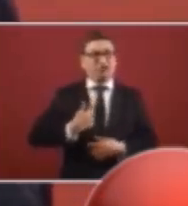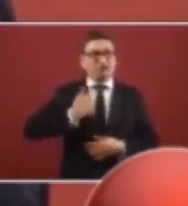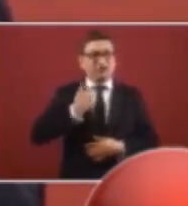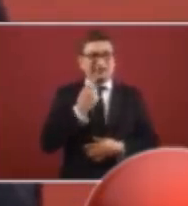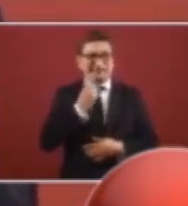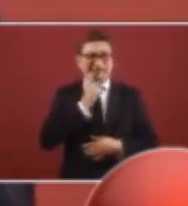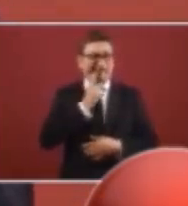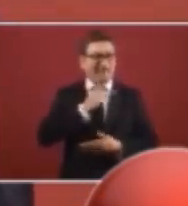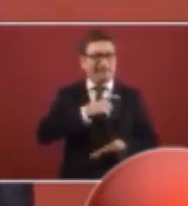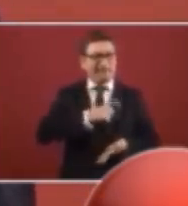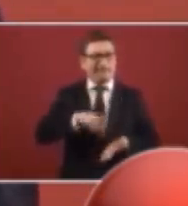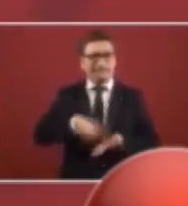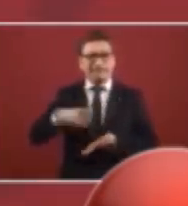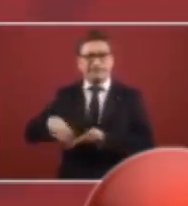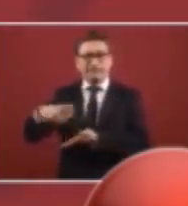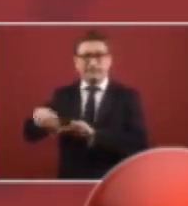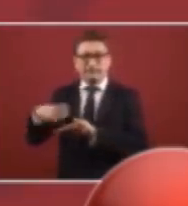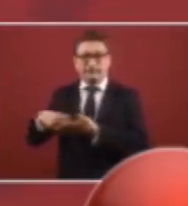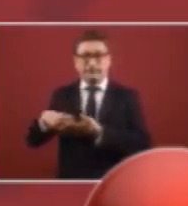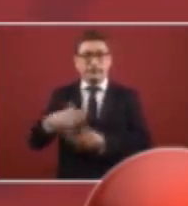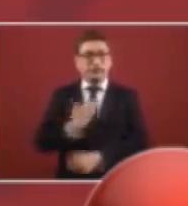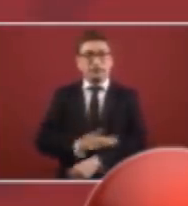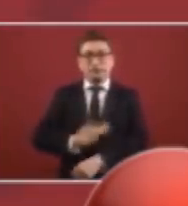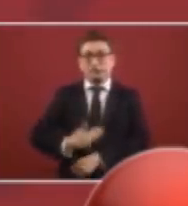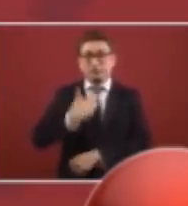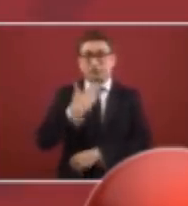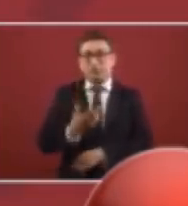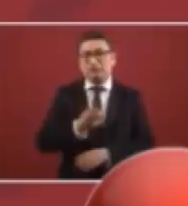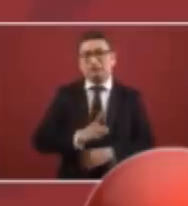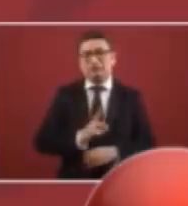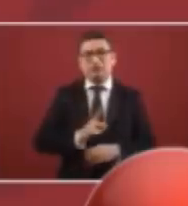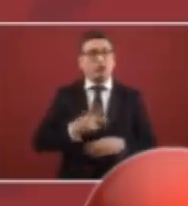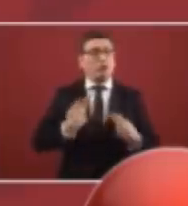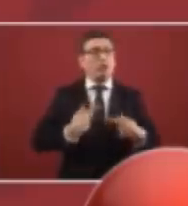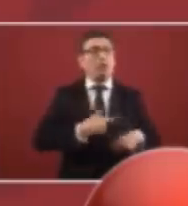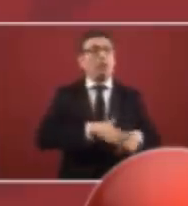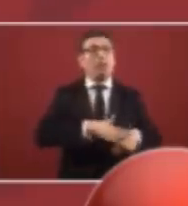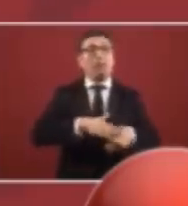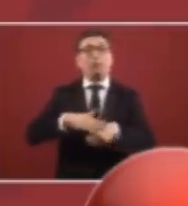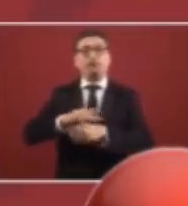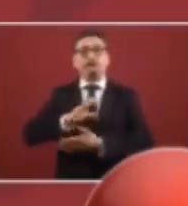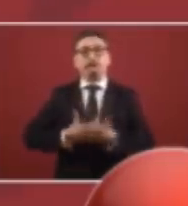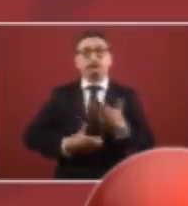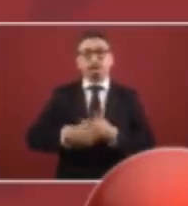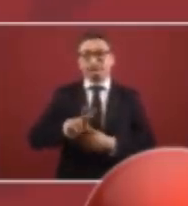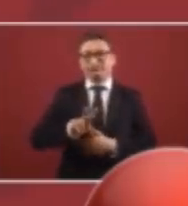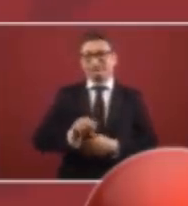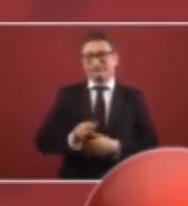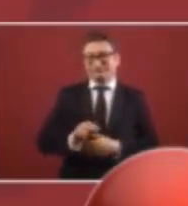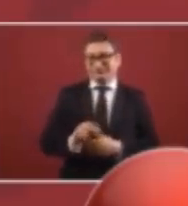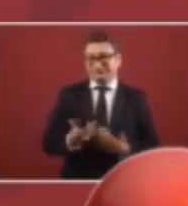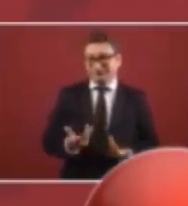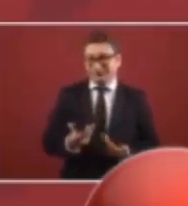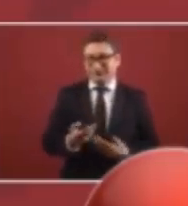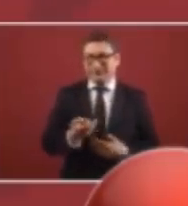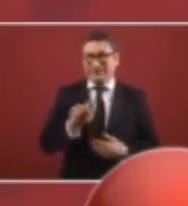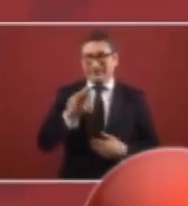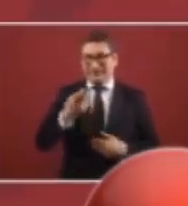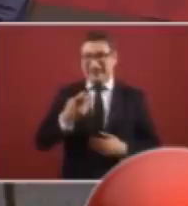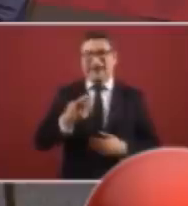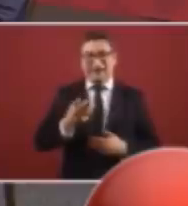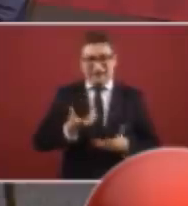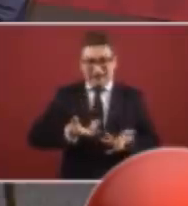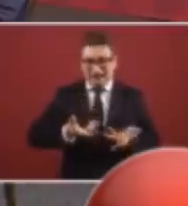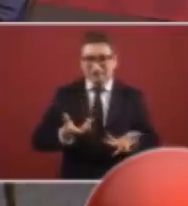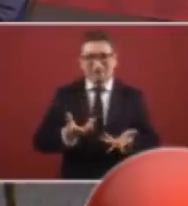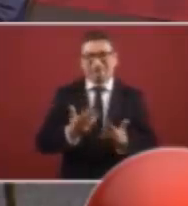sin los trámites adecuados, sin licitar. Ahí hay una disminución considerable